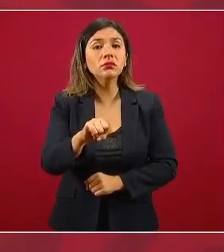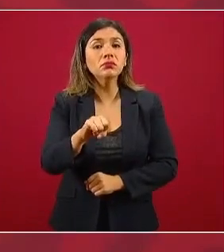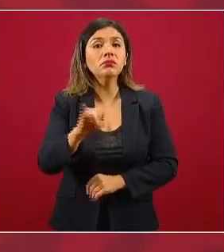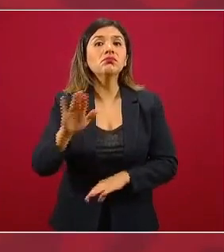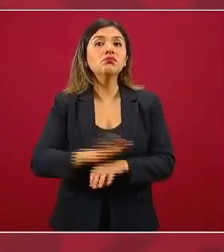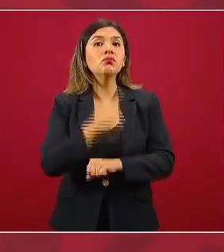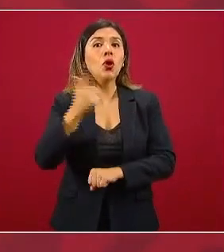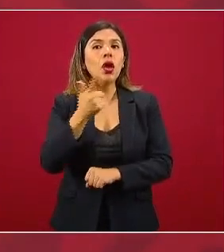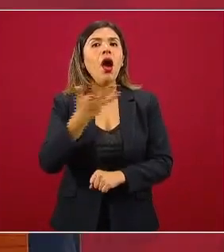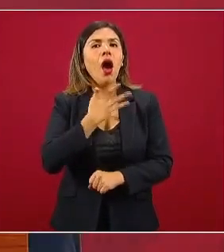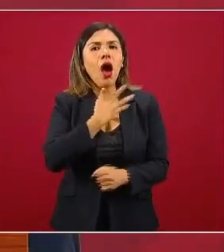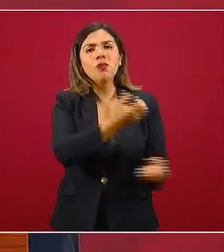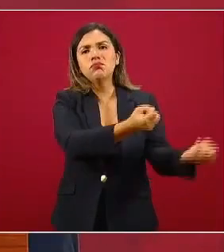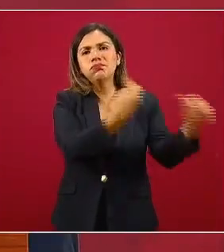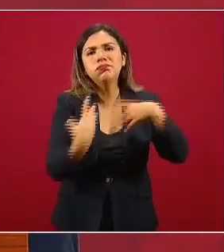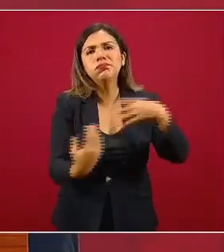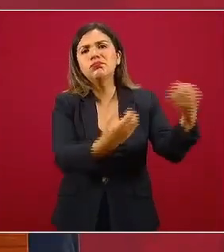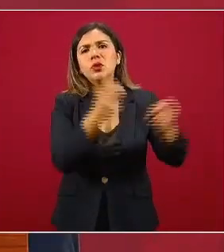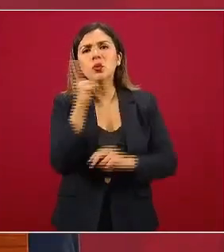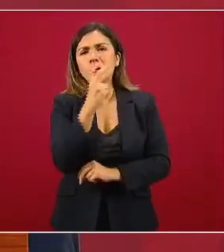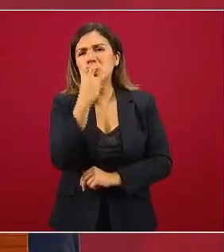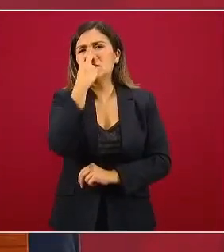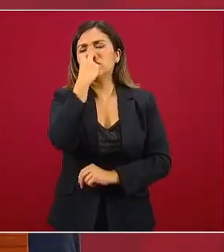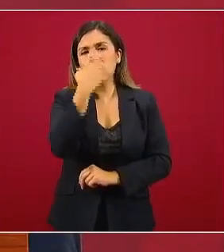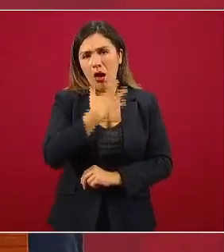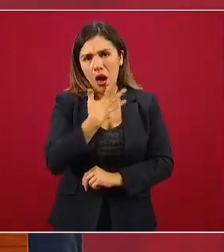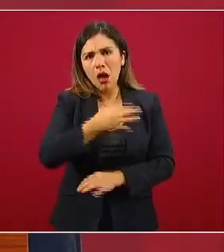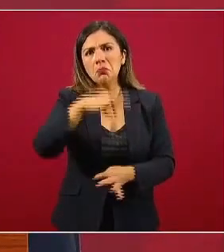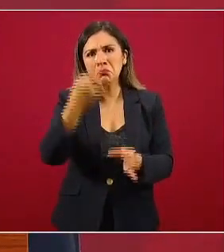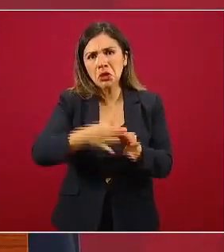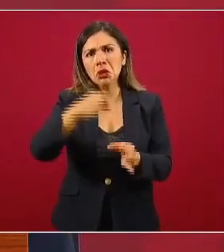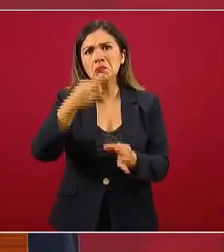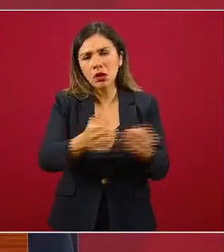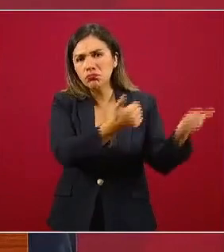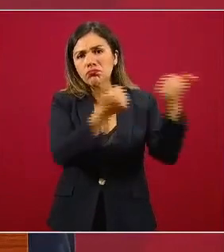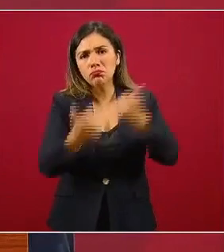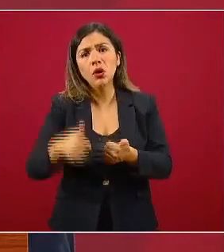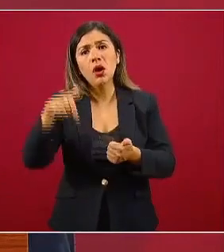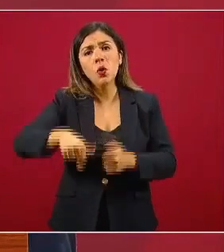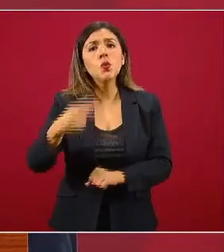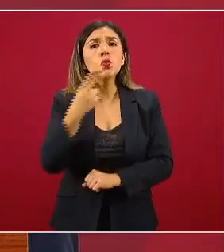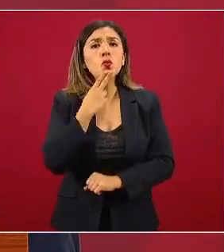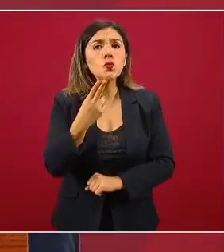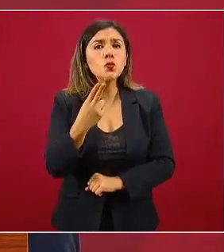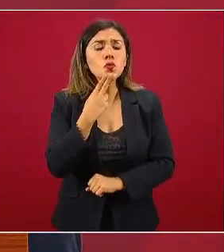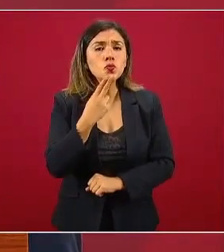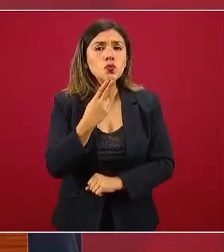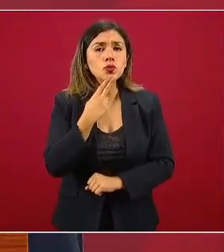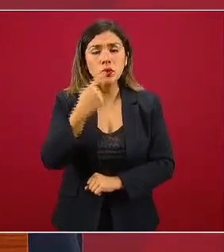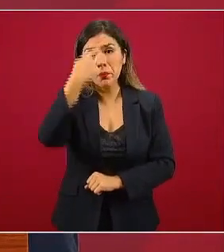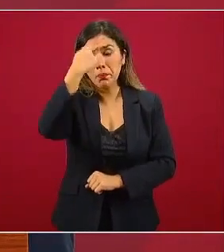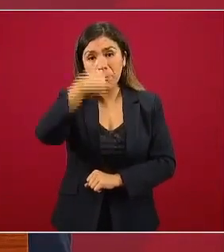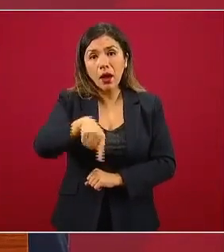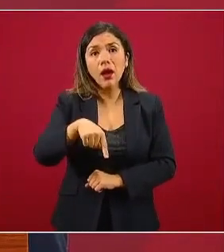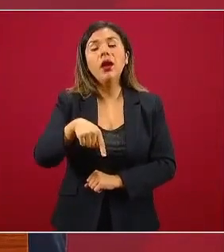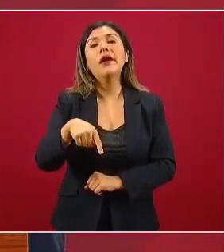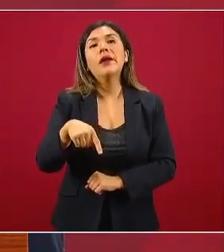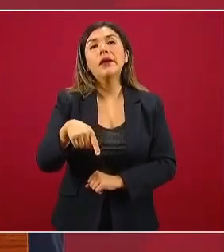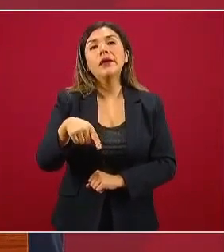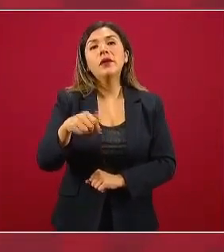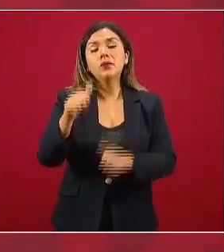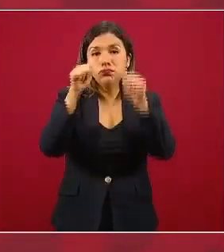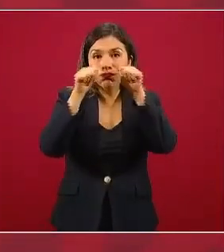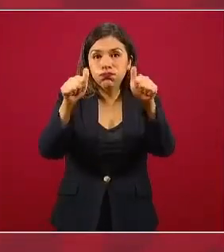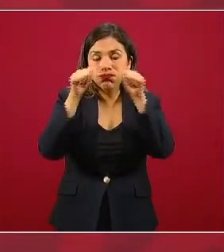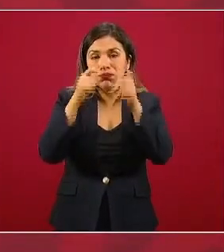porque nos han mandado ventiladores que estamos utilizando para